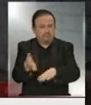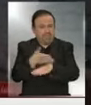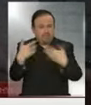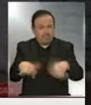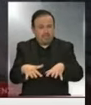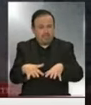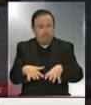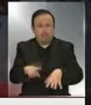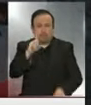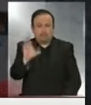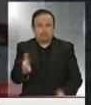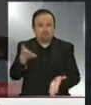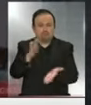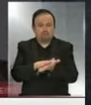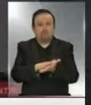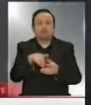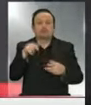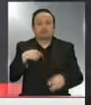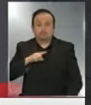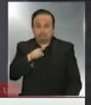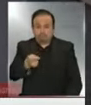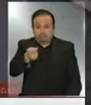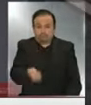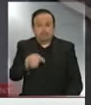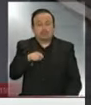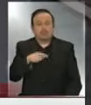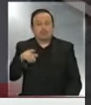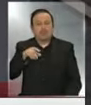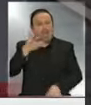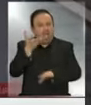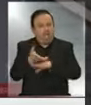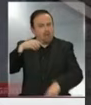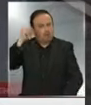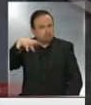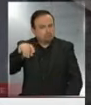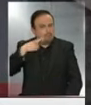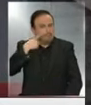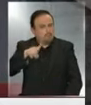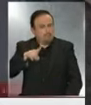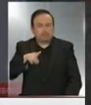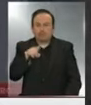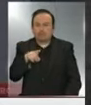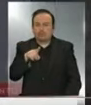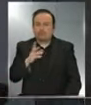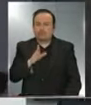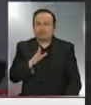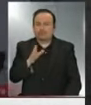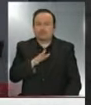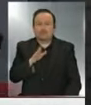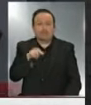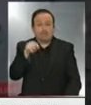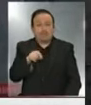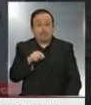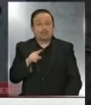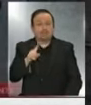antes, eso sí. Cuando llegamos hace muy pocos minutos junto al equipo, había luz en el lugar, pero al parecer ahí el lugar se